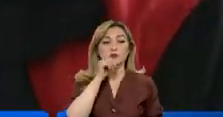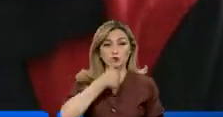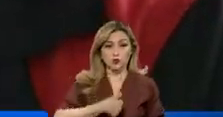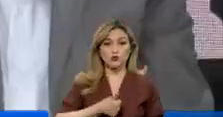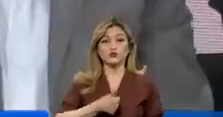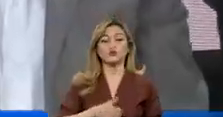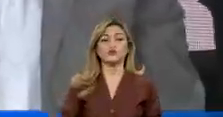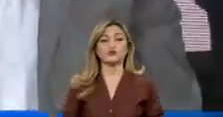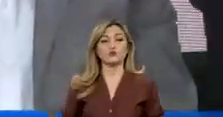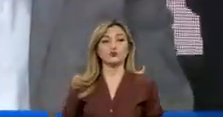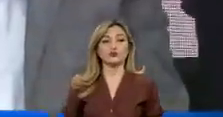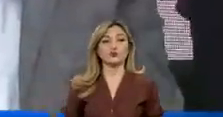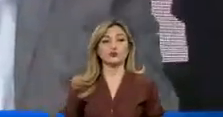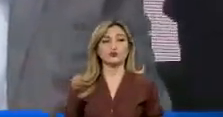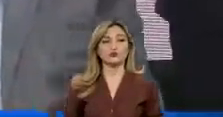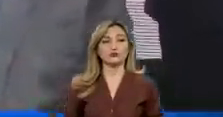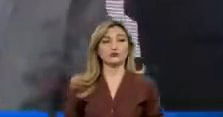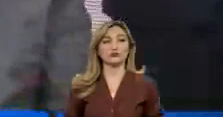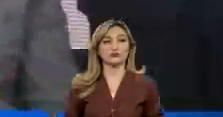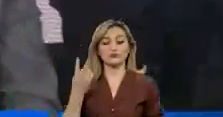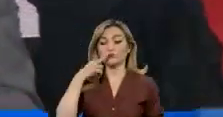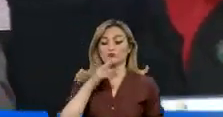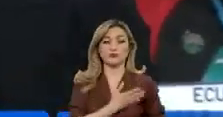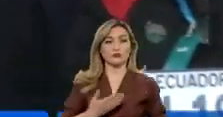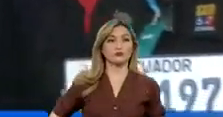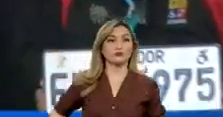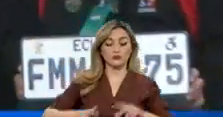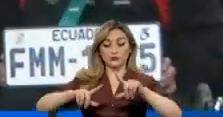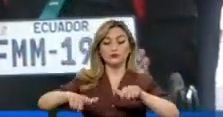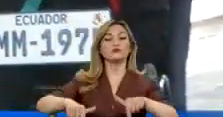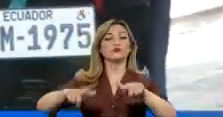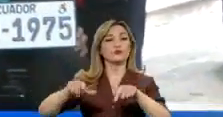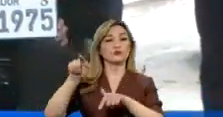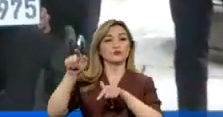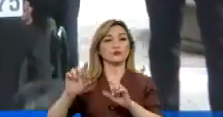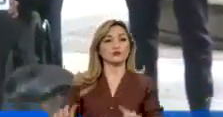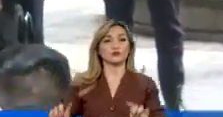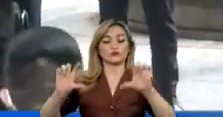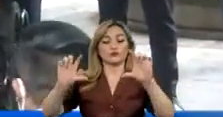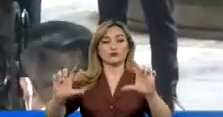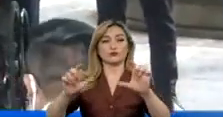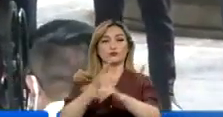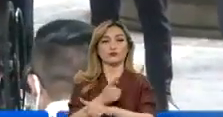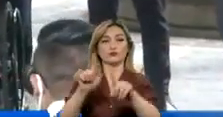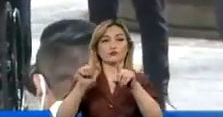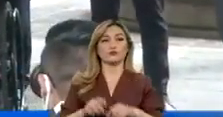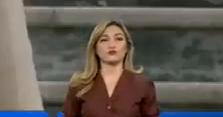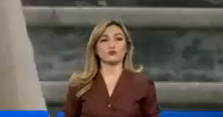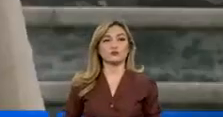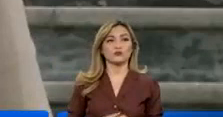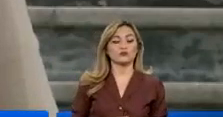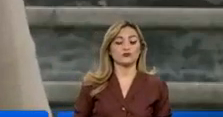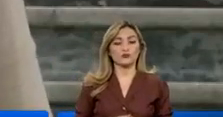y pues, como ustedes pueden ver en imágenes, fue el presidente de la República quien entregó esta placa distintiva. Y de esta manera